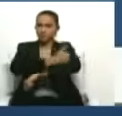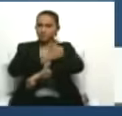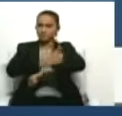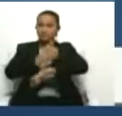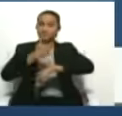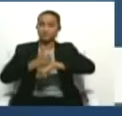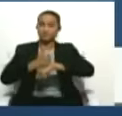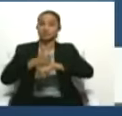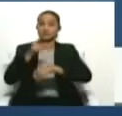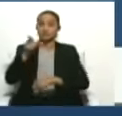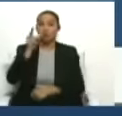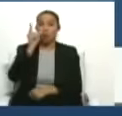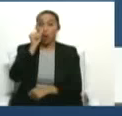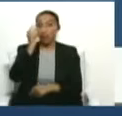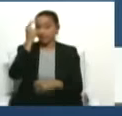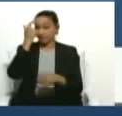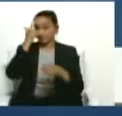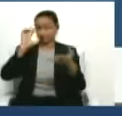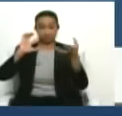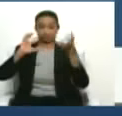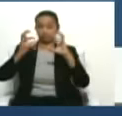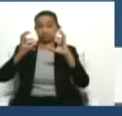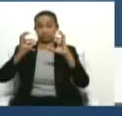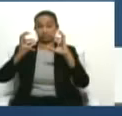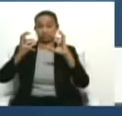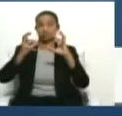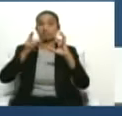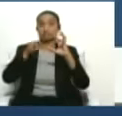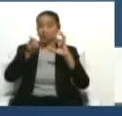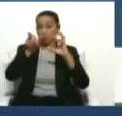demente de Estados Unidos, se vino